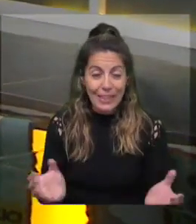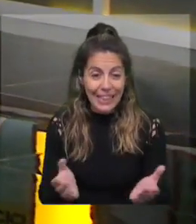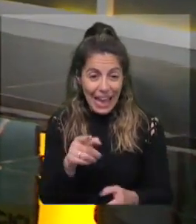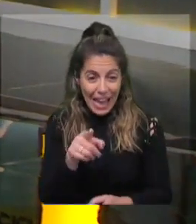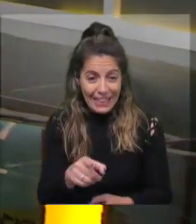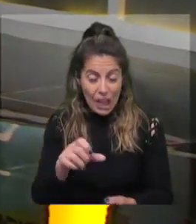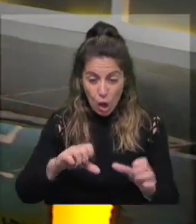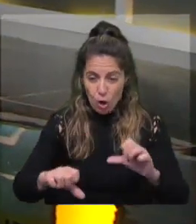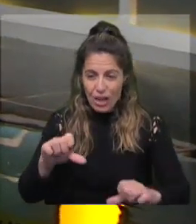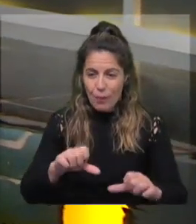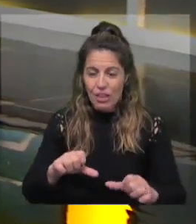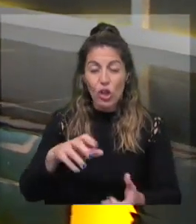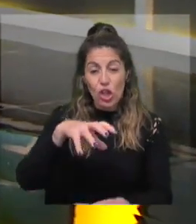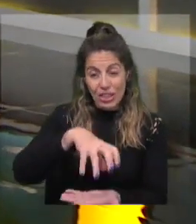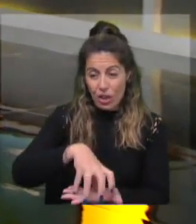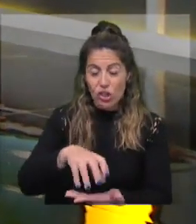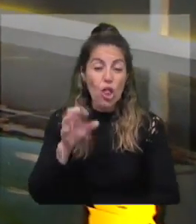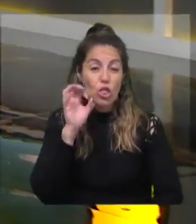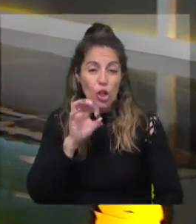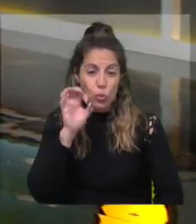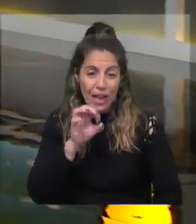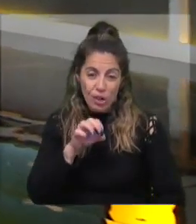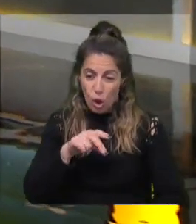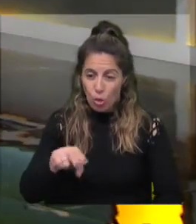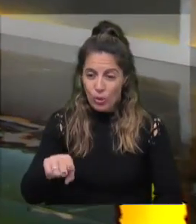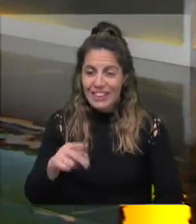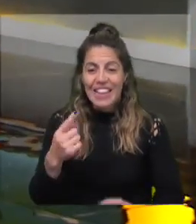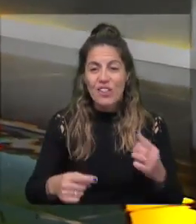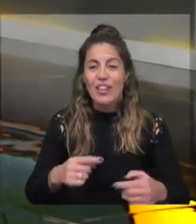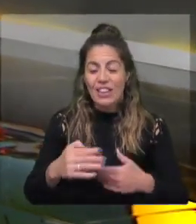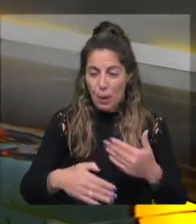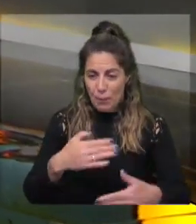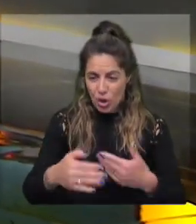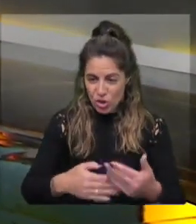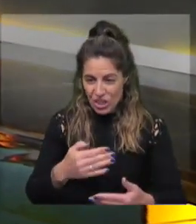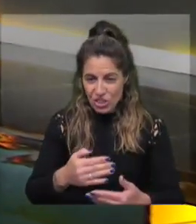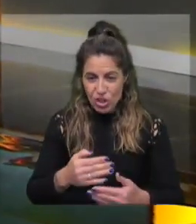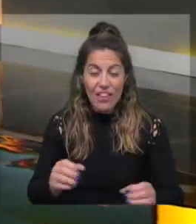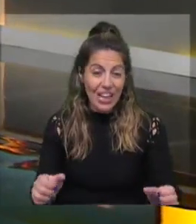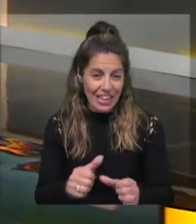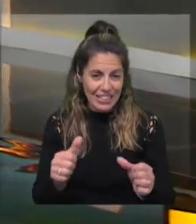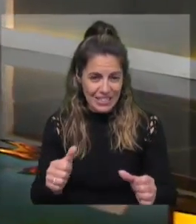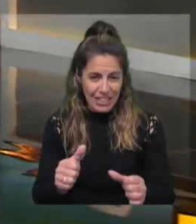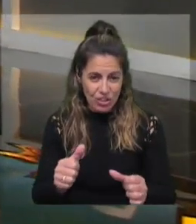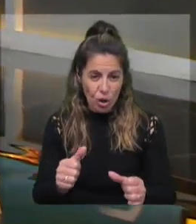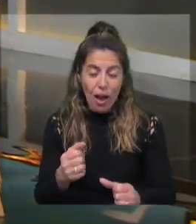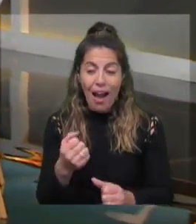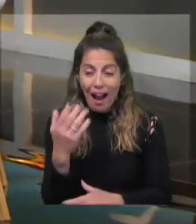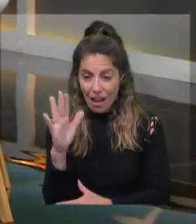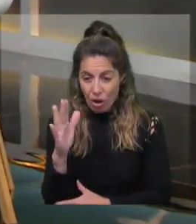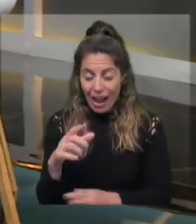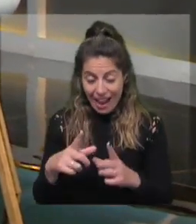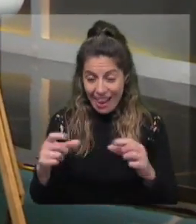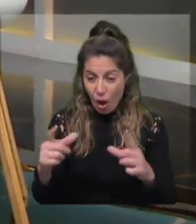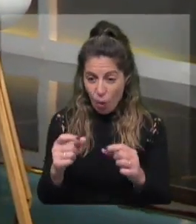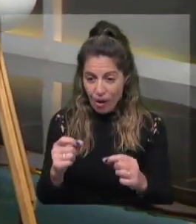los laboratorios de UTEC de Durazno y durante los distintos procesos que le van haciendo a la rayana, a la hoja particularmente